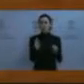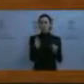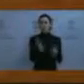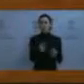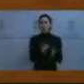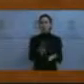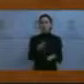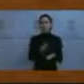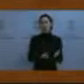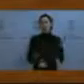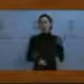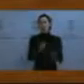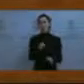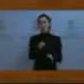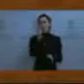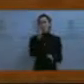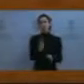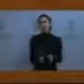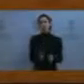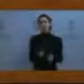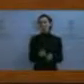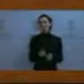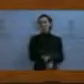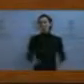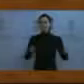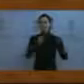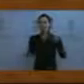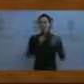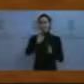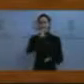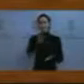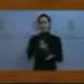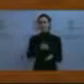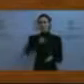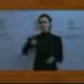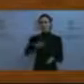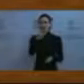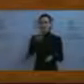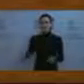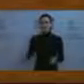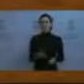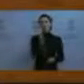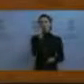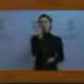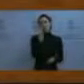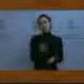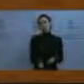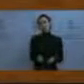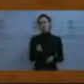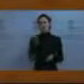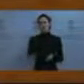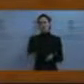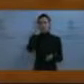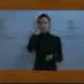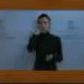que esos cursos duraron 2 días. Y les voy a repetir la cantidad: 90.000 euros, 2 sesiones compartidas de profesores.